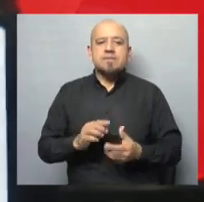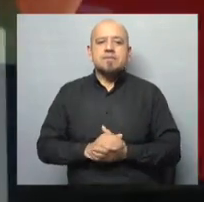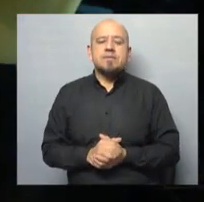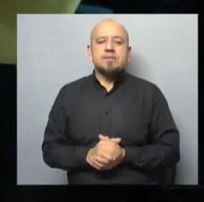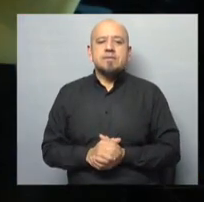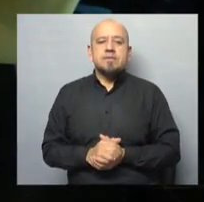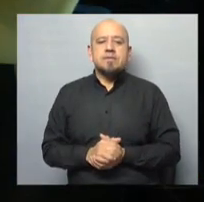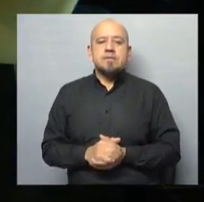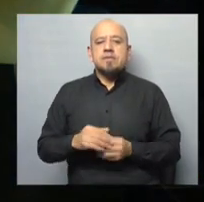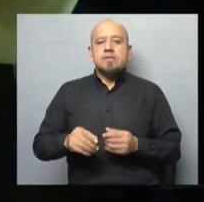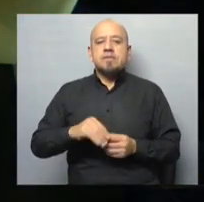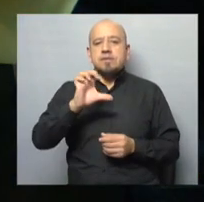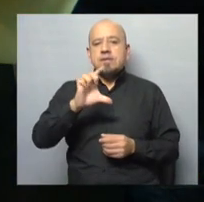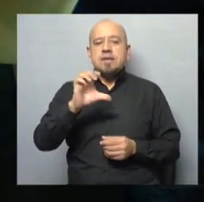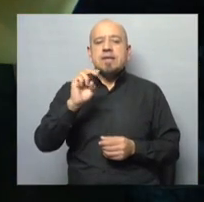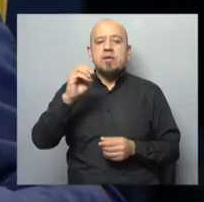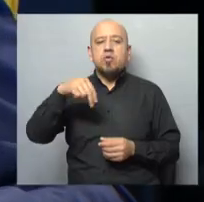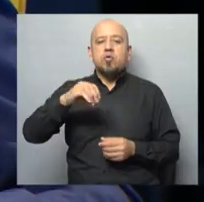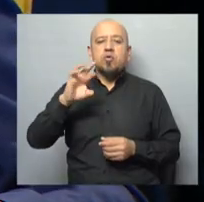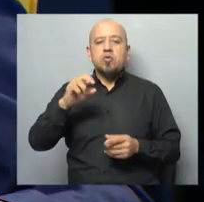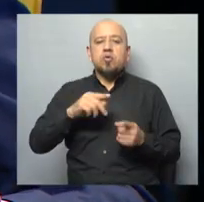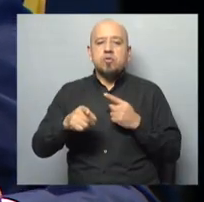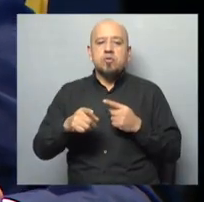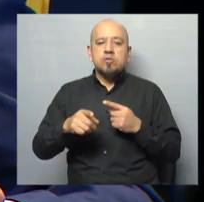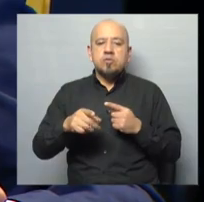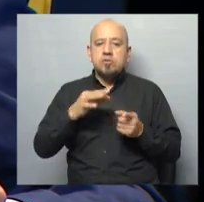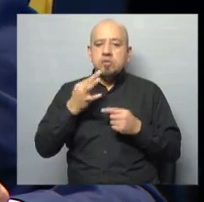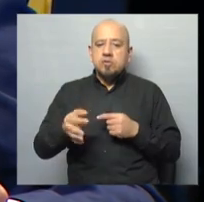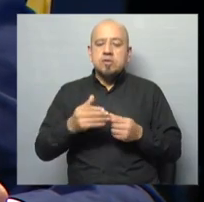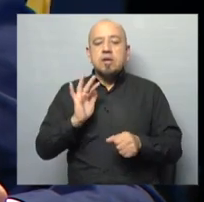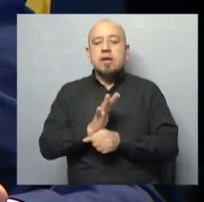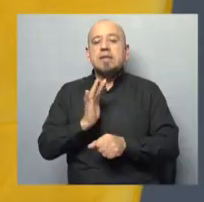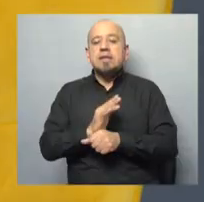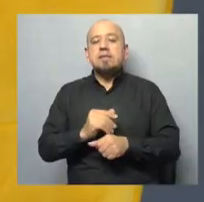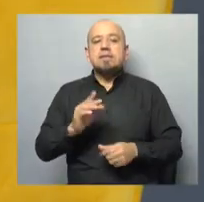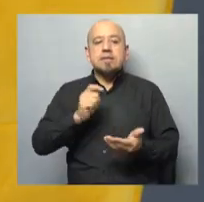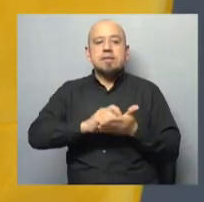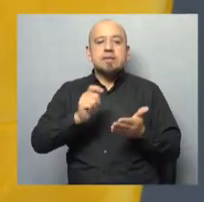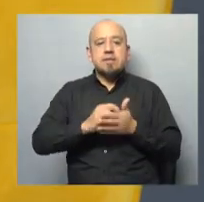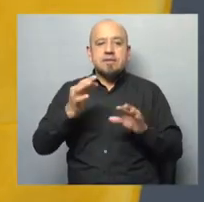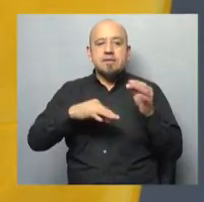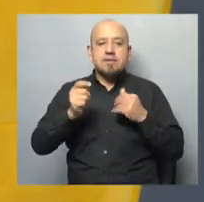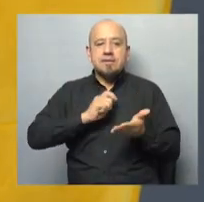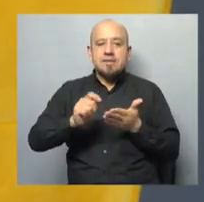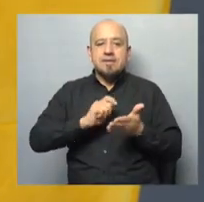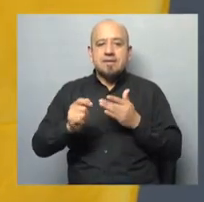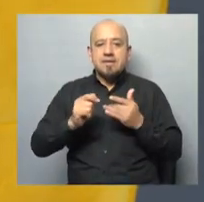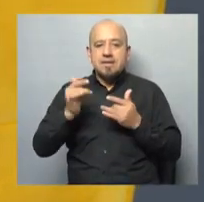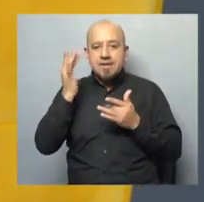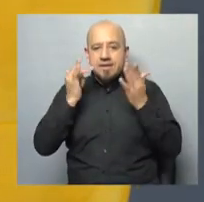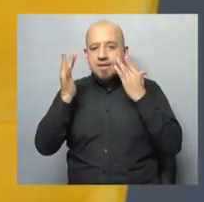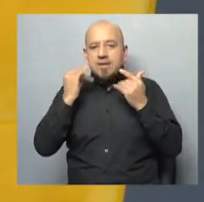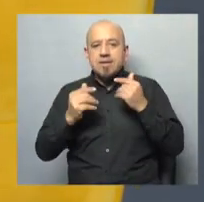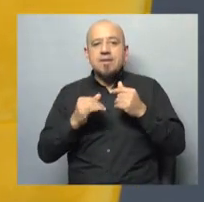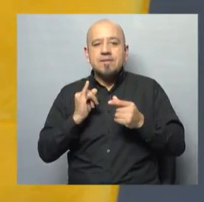bueno y yo no el curso así a ver si está bien lo que te digo es actriz dramaturga y escritora que me digan artista